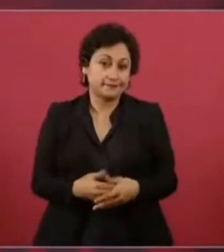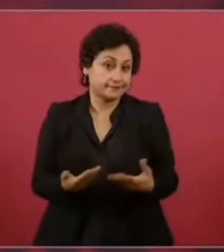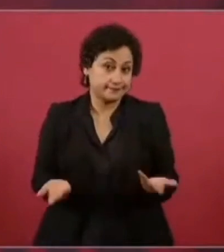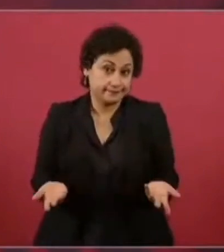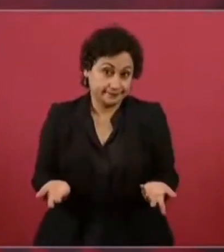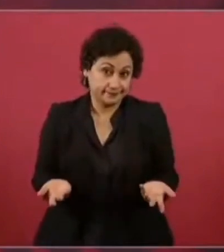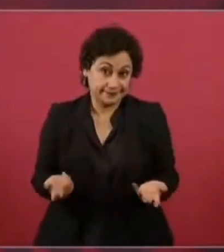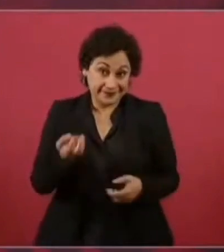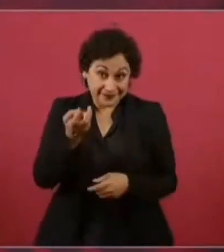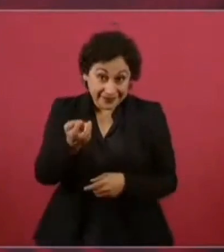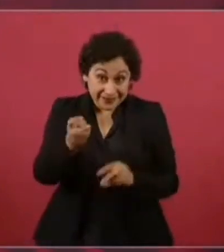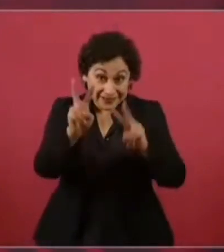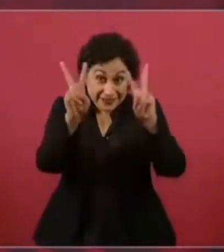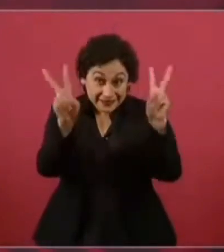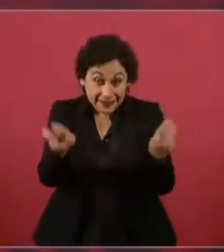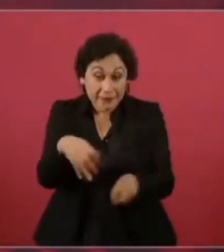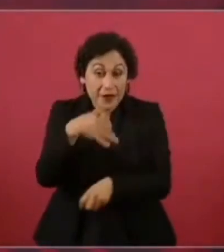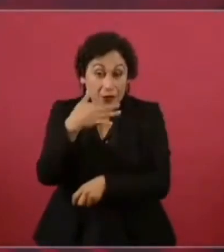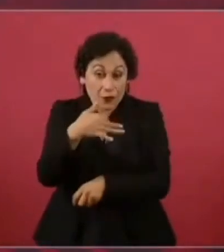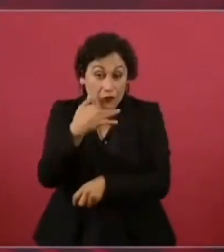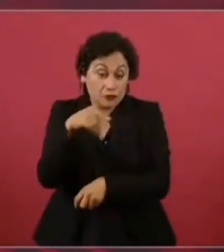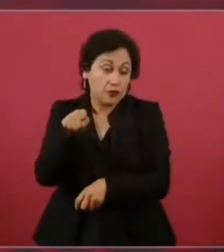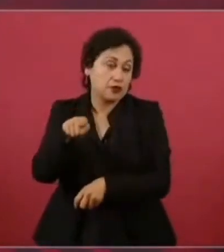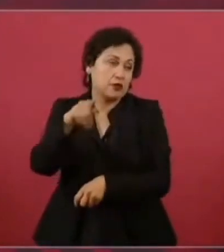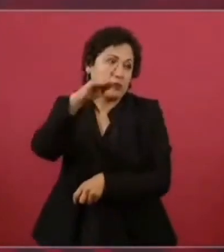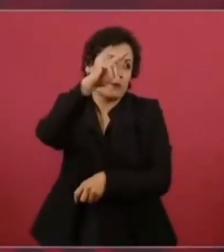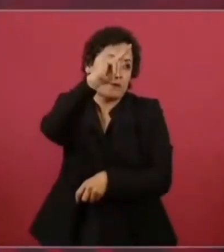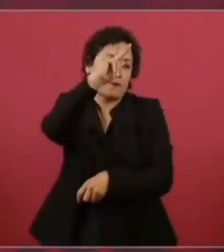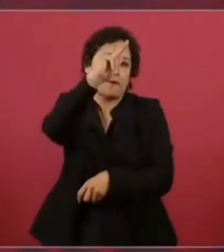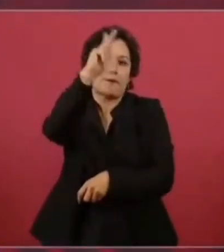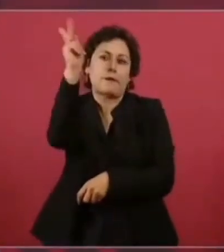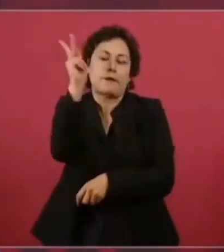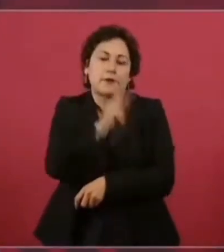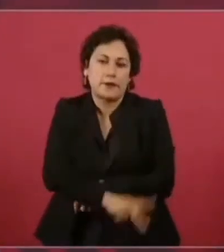Entonces, hablando de corrupción, eso sí fue mucho.